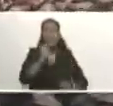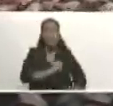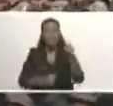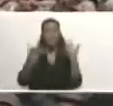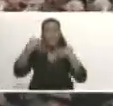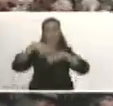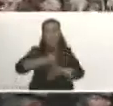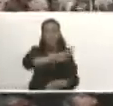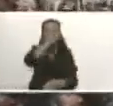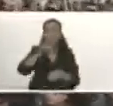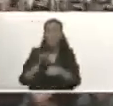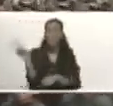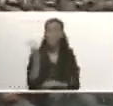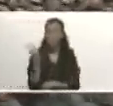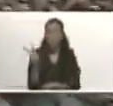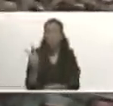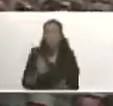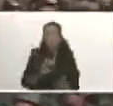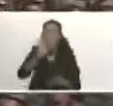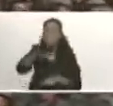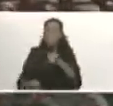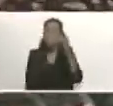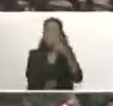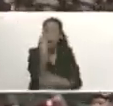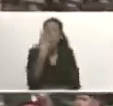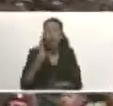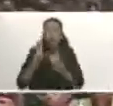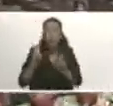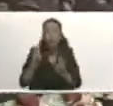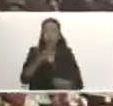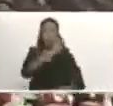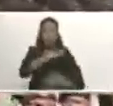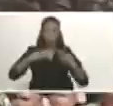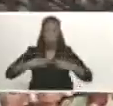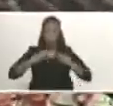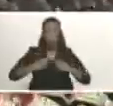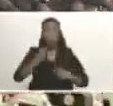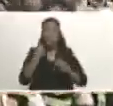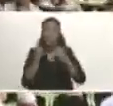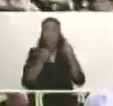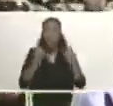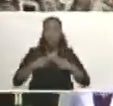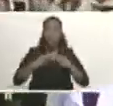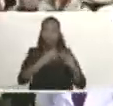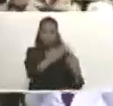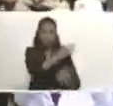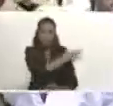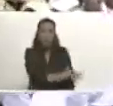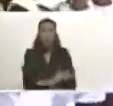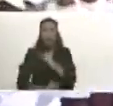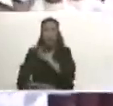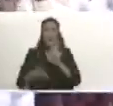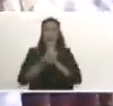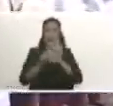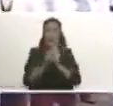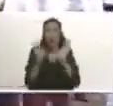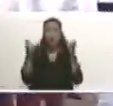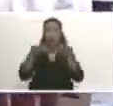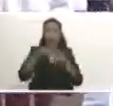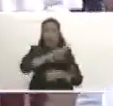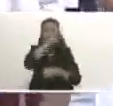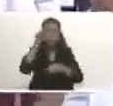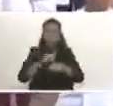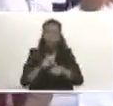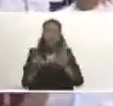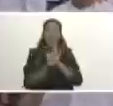integral de la nación. Dio paso a la creación de nuevos grados y uniformes militares, la reforma de la Ley Orgánica de la Fuerza Armada Nacional